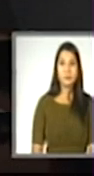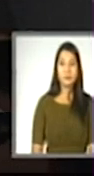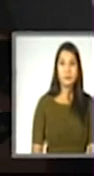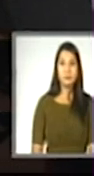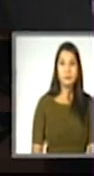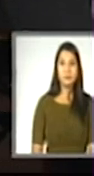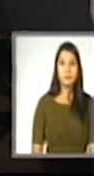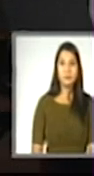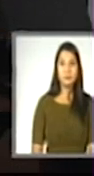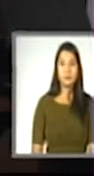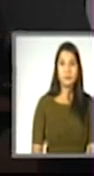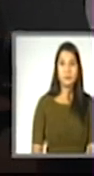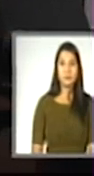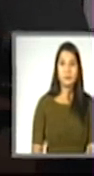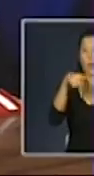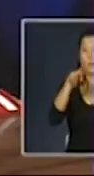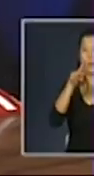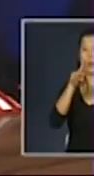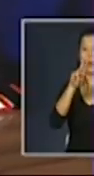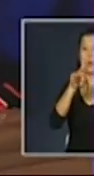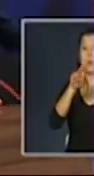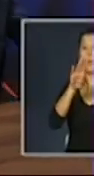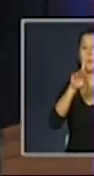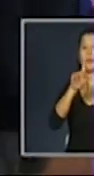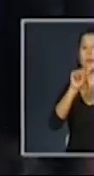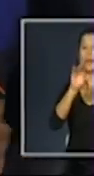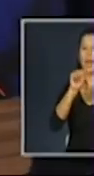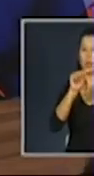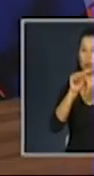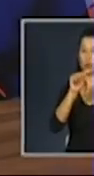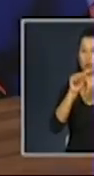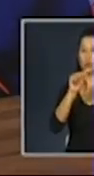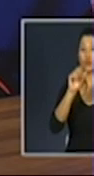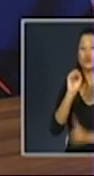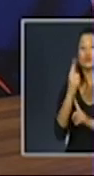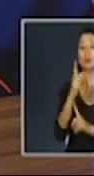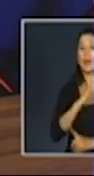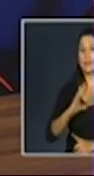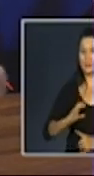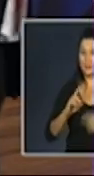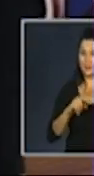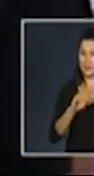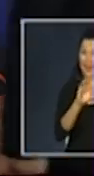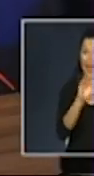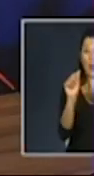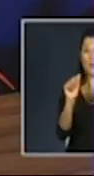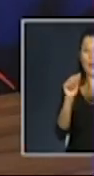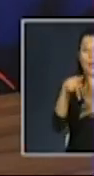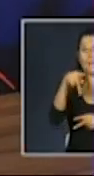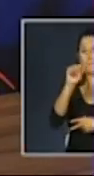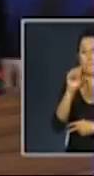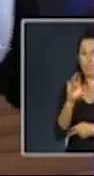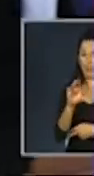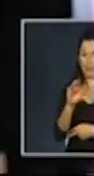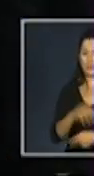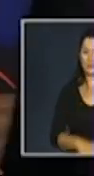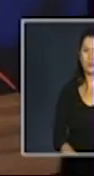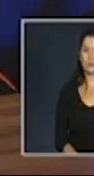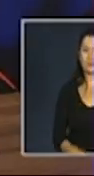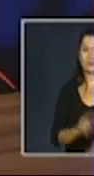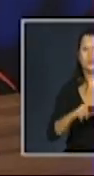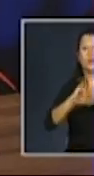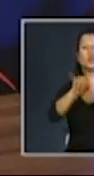Pero digamos que el decir, por ejemplo, de los 13 candidatos, bueno, los 12 y la candidata, que dijeran, cuando yo